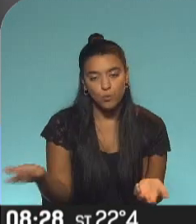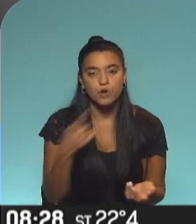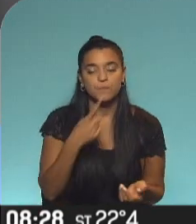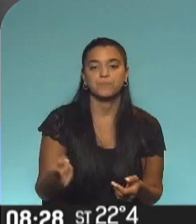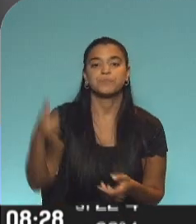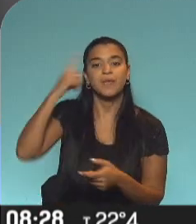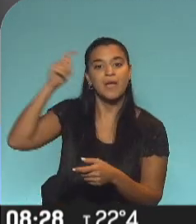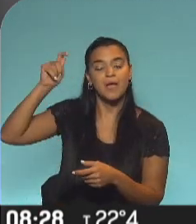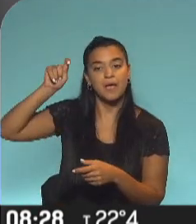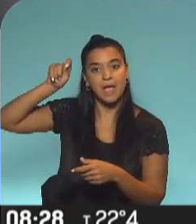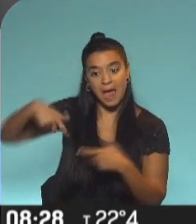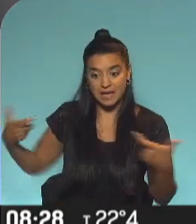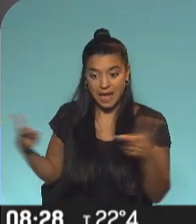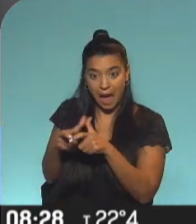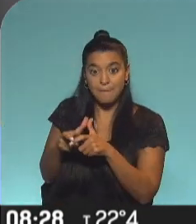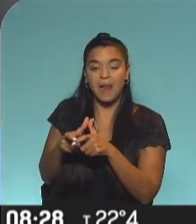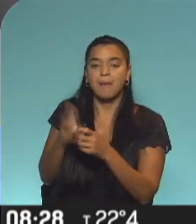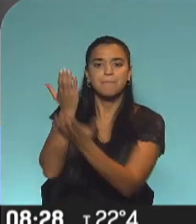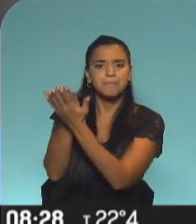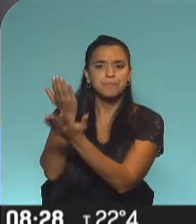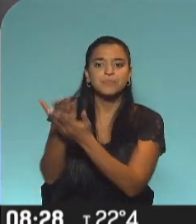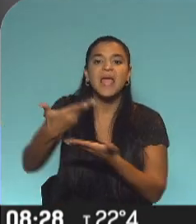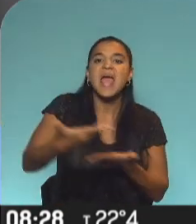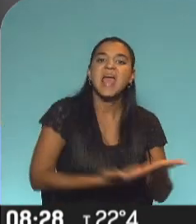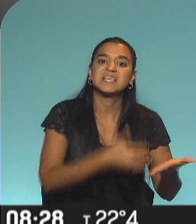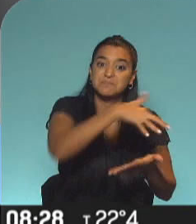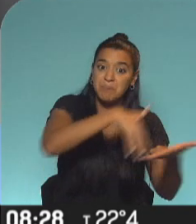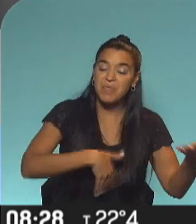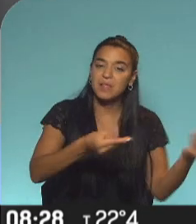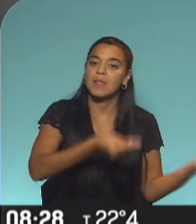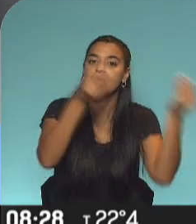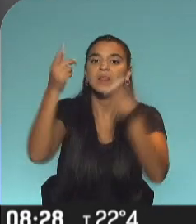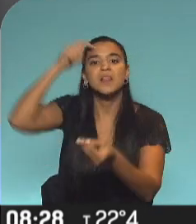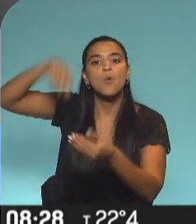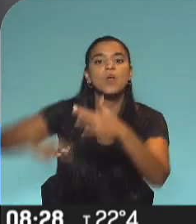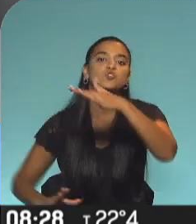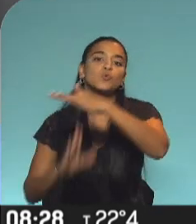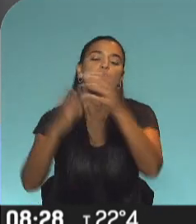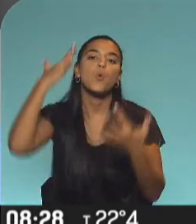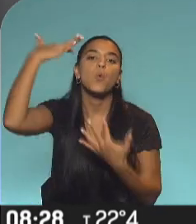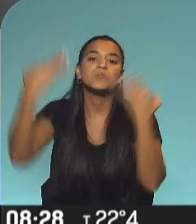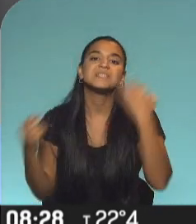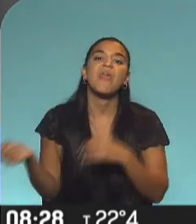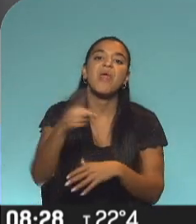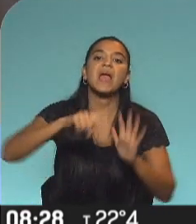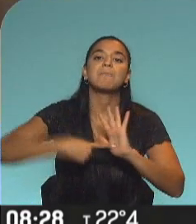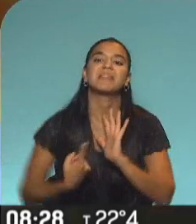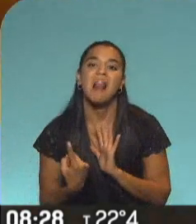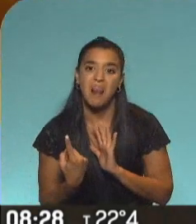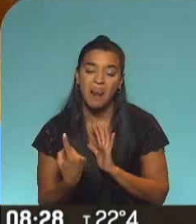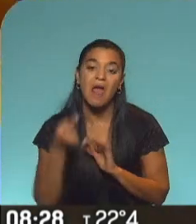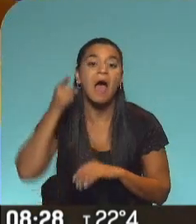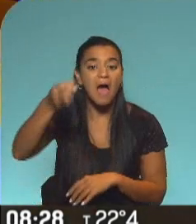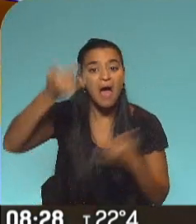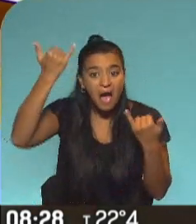apelación, esta, enviara el expediente al Tribunal Superior de Justicia de la Capital Federal, donde